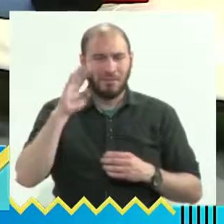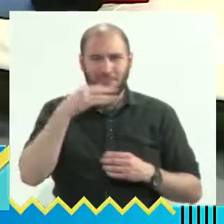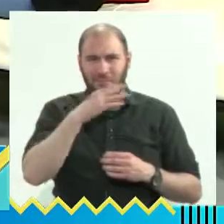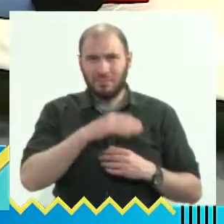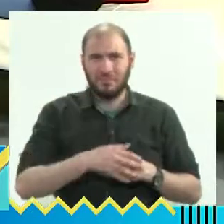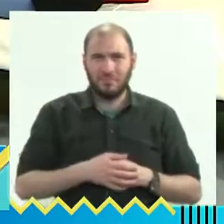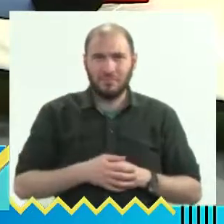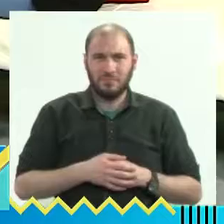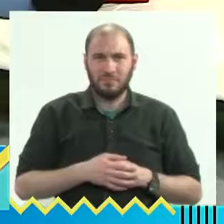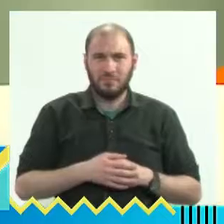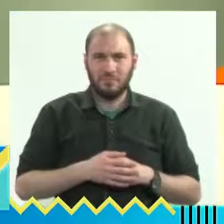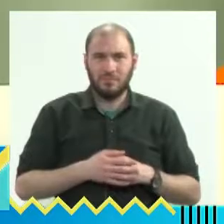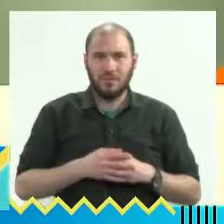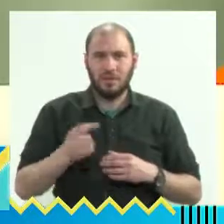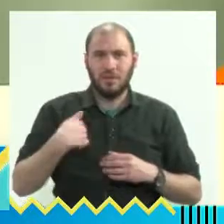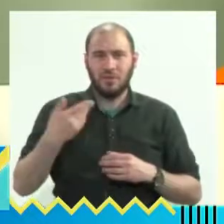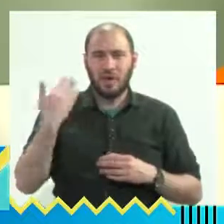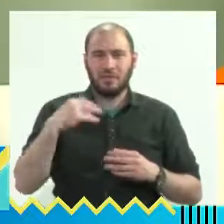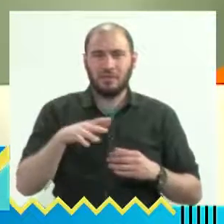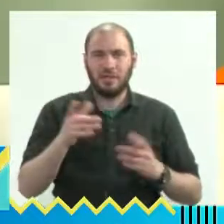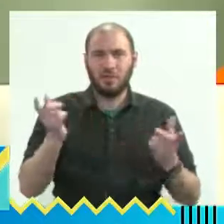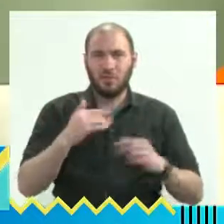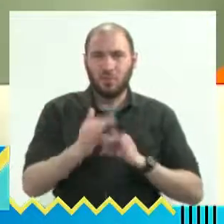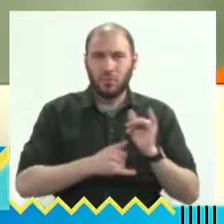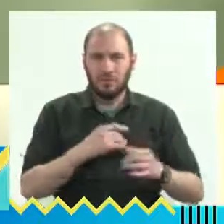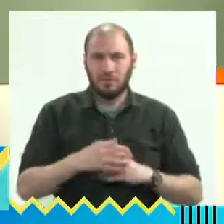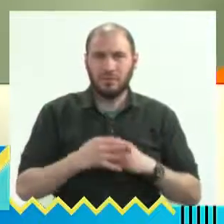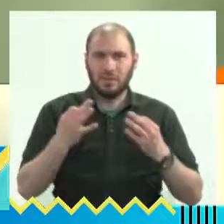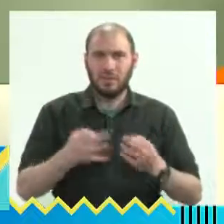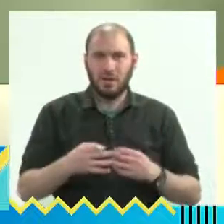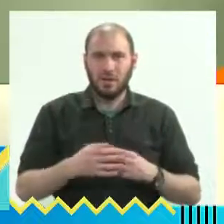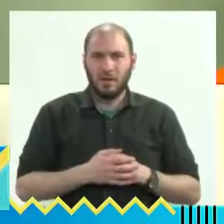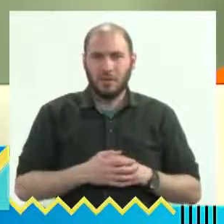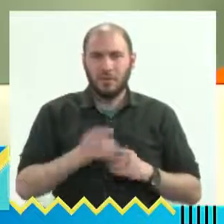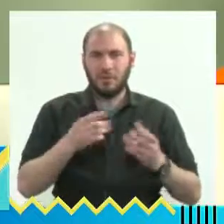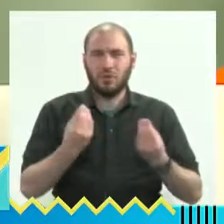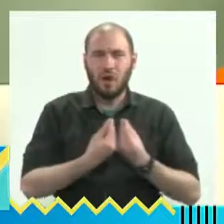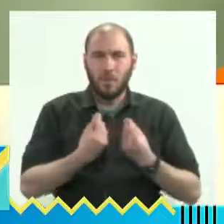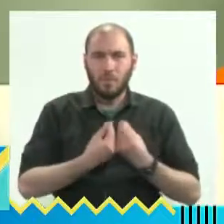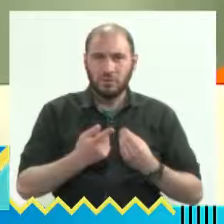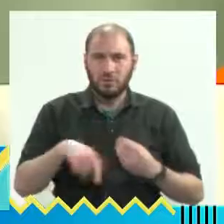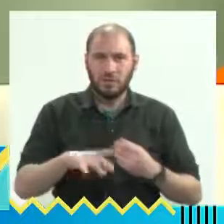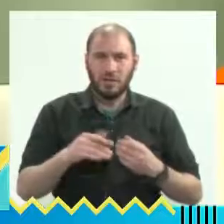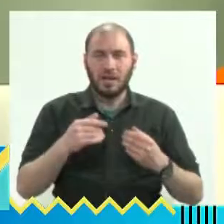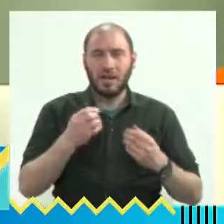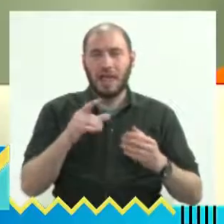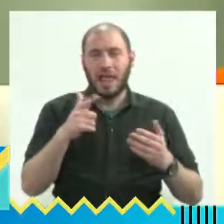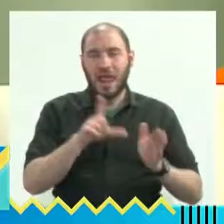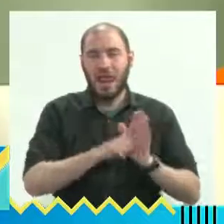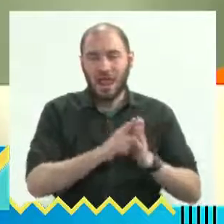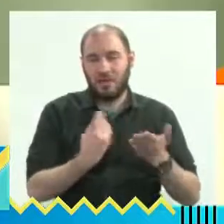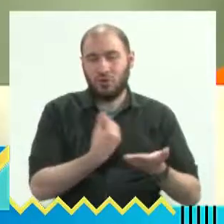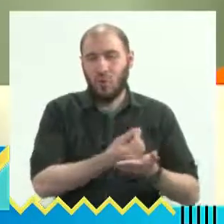la ley de cupo, y yo lo decía el otro día en la sesión, seguramente la mayoría de las que estamos ahí estamos gracias a esa ley de cupo.